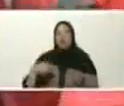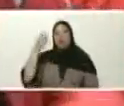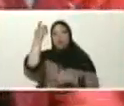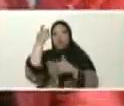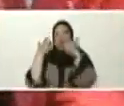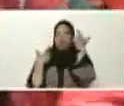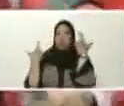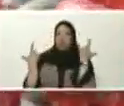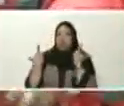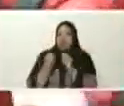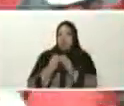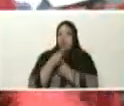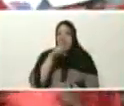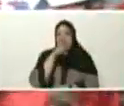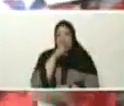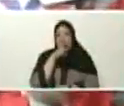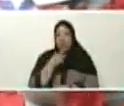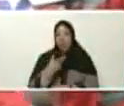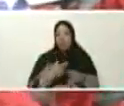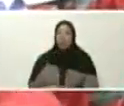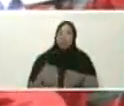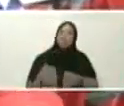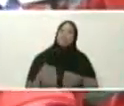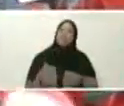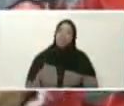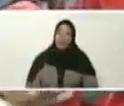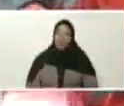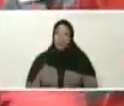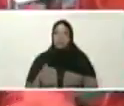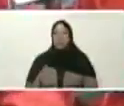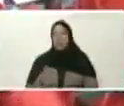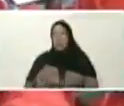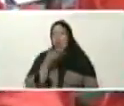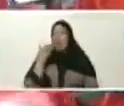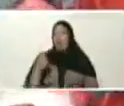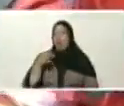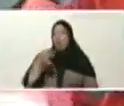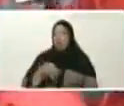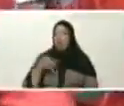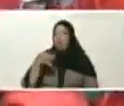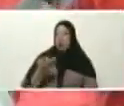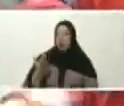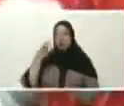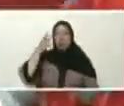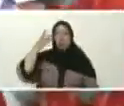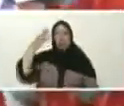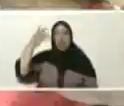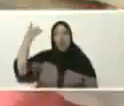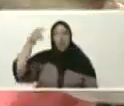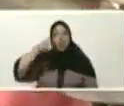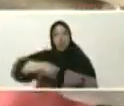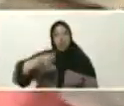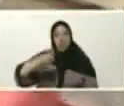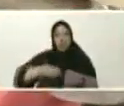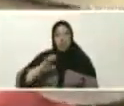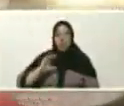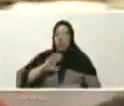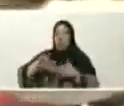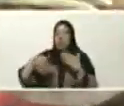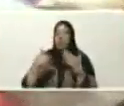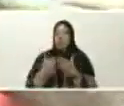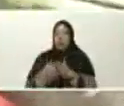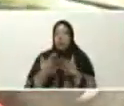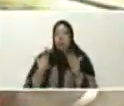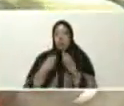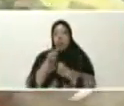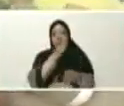Nicolás Maduro, gracias a nuestro presidente Chávez, que dejó este morral aquí lleno de sueños, que hoy cargamos todos